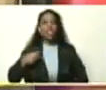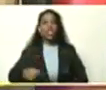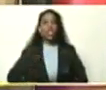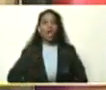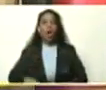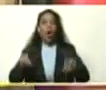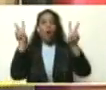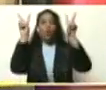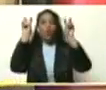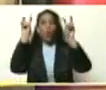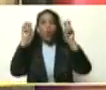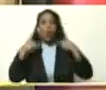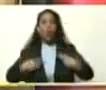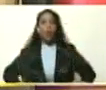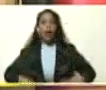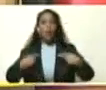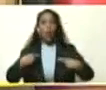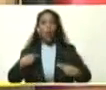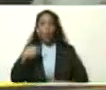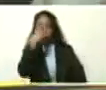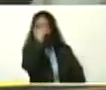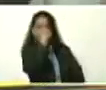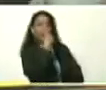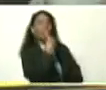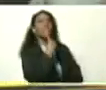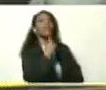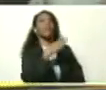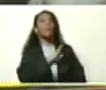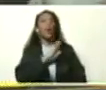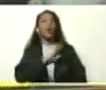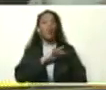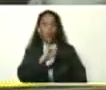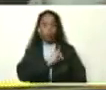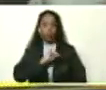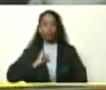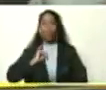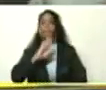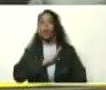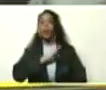Una nueva humanidad con perfil propio, con identidad propia,